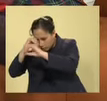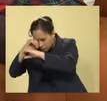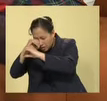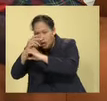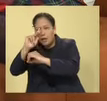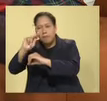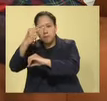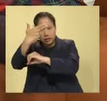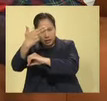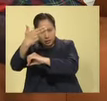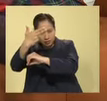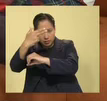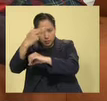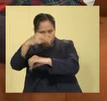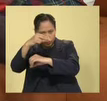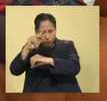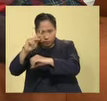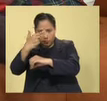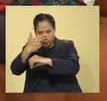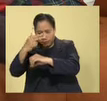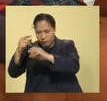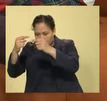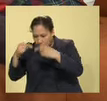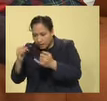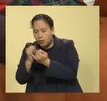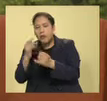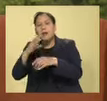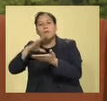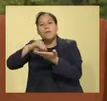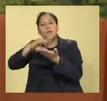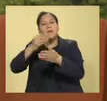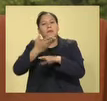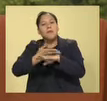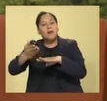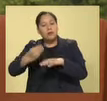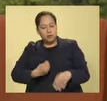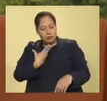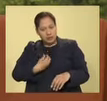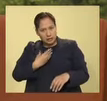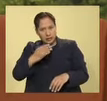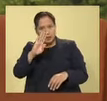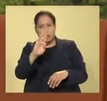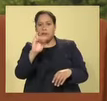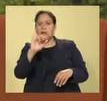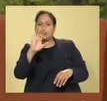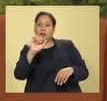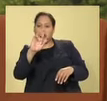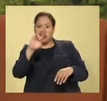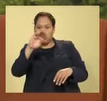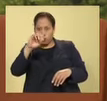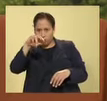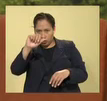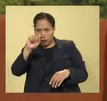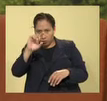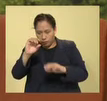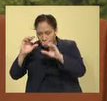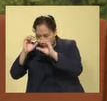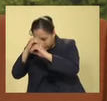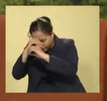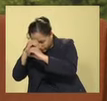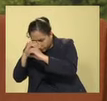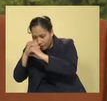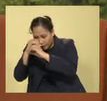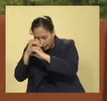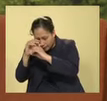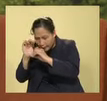bicarbonato, por ejemplo, y otros parámetros, oxigenación, el CO2 total, etcétera, ¿no?